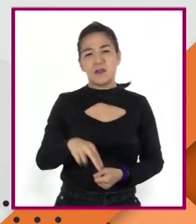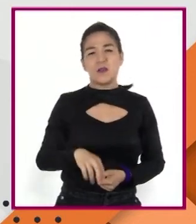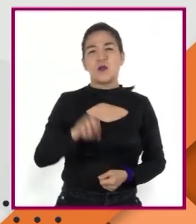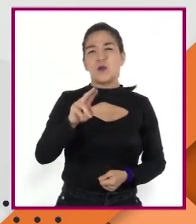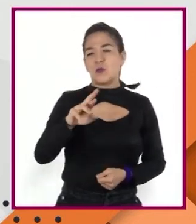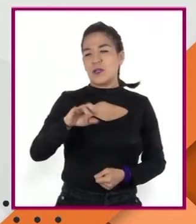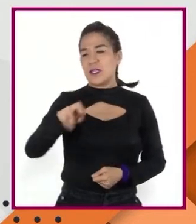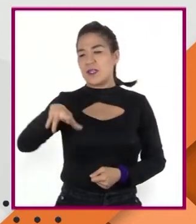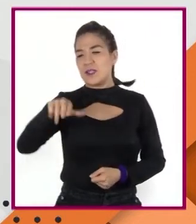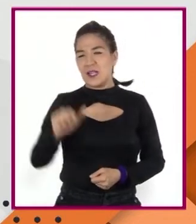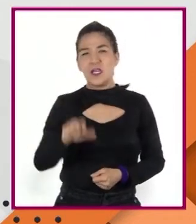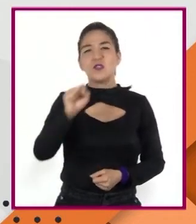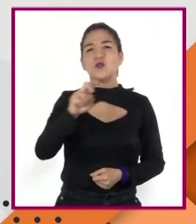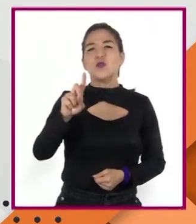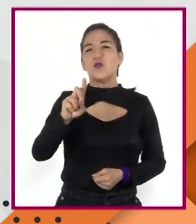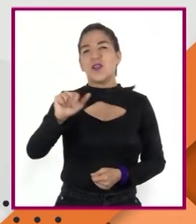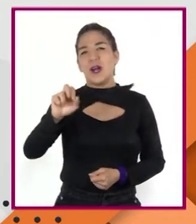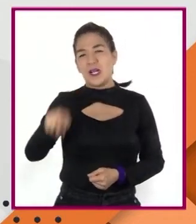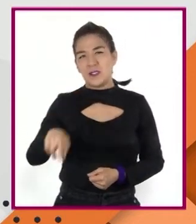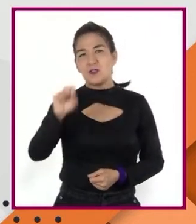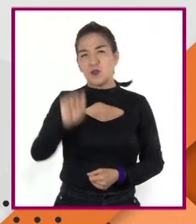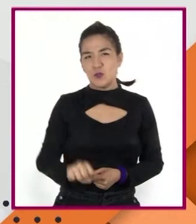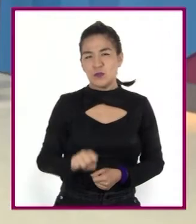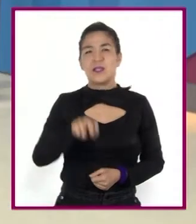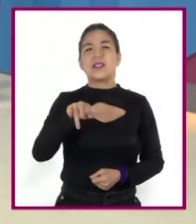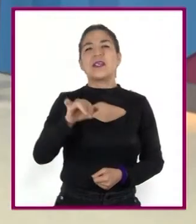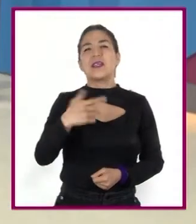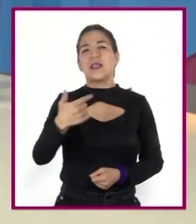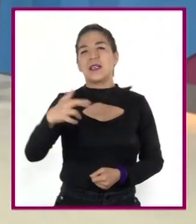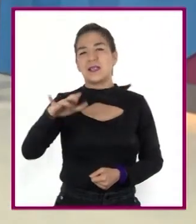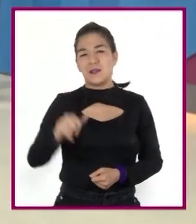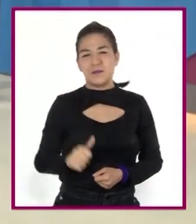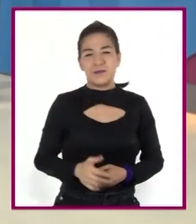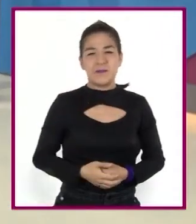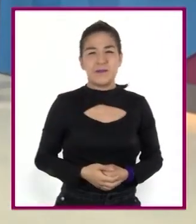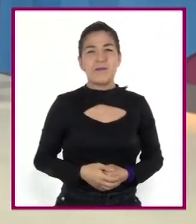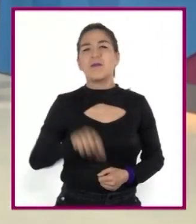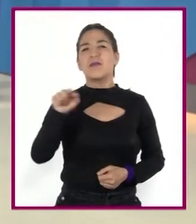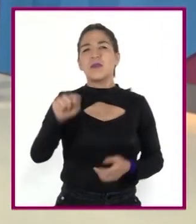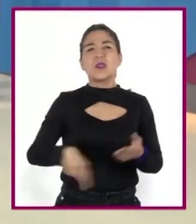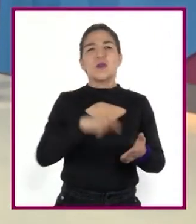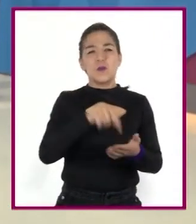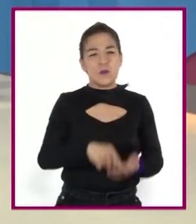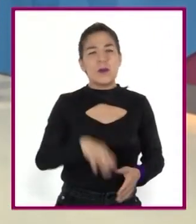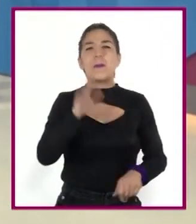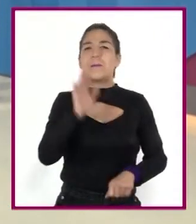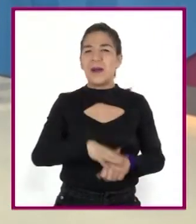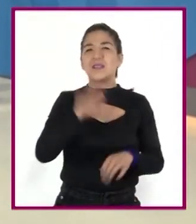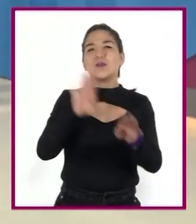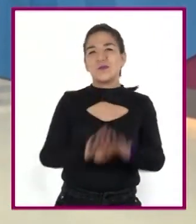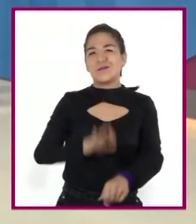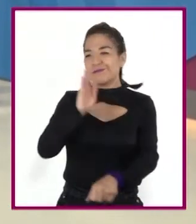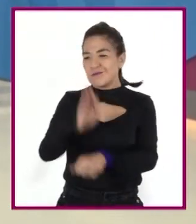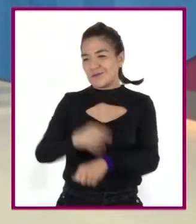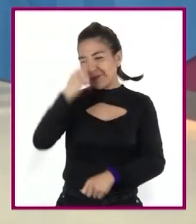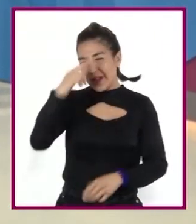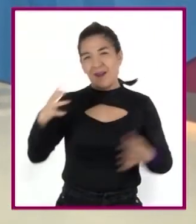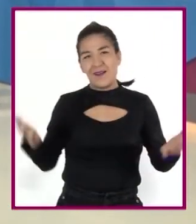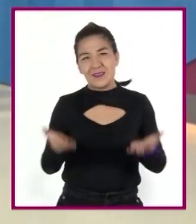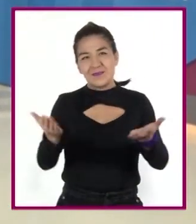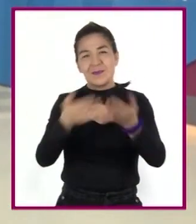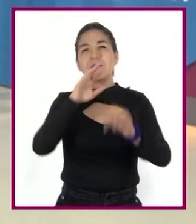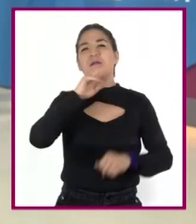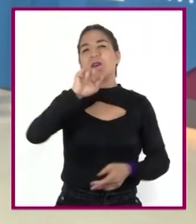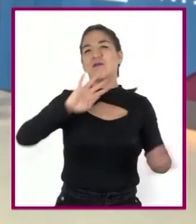Faso, Sudán del Sur y Nigeria. Aún así, las acciones a favor de construir un mundo